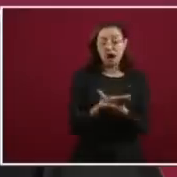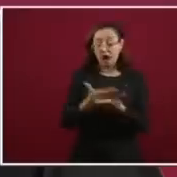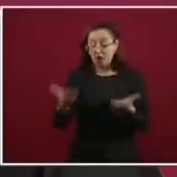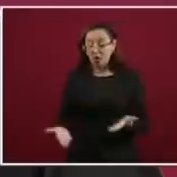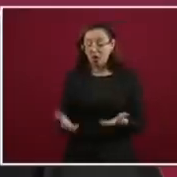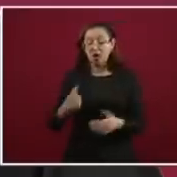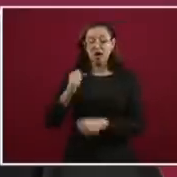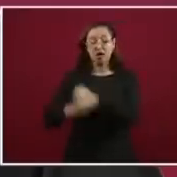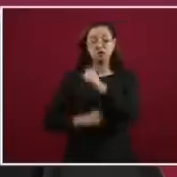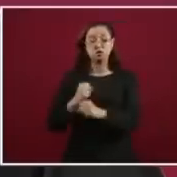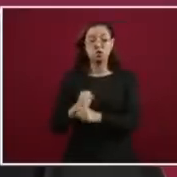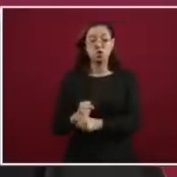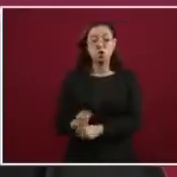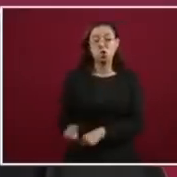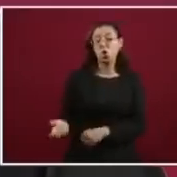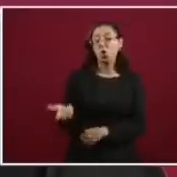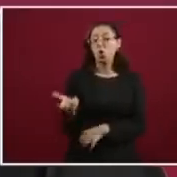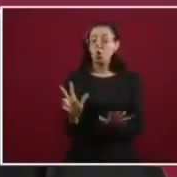800